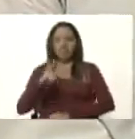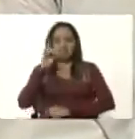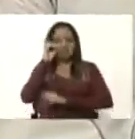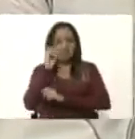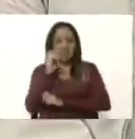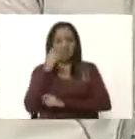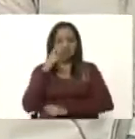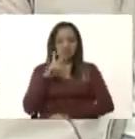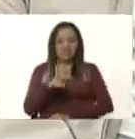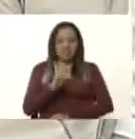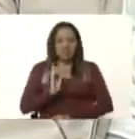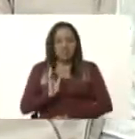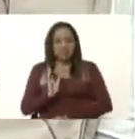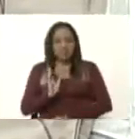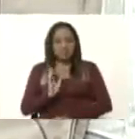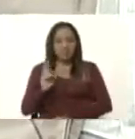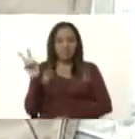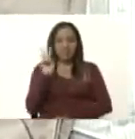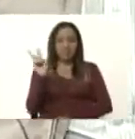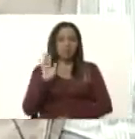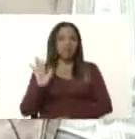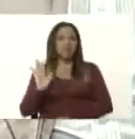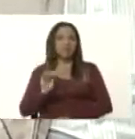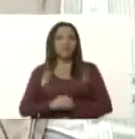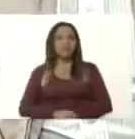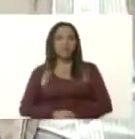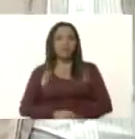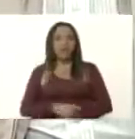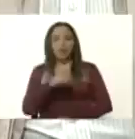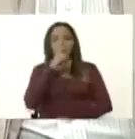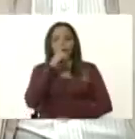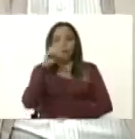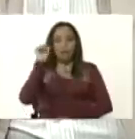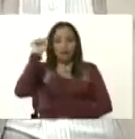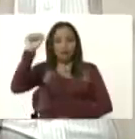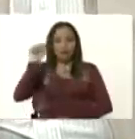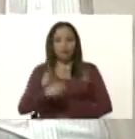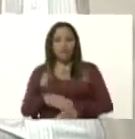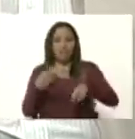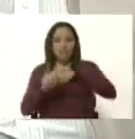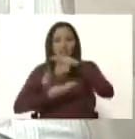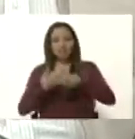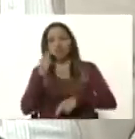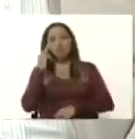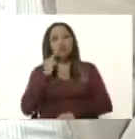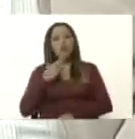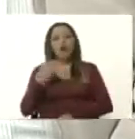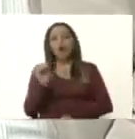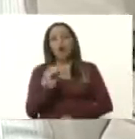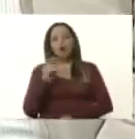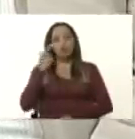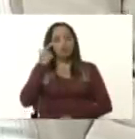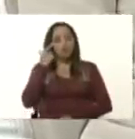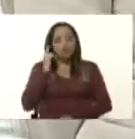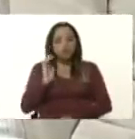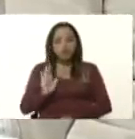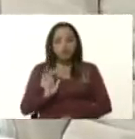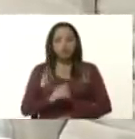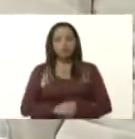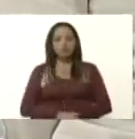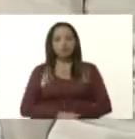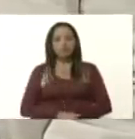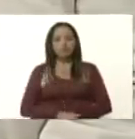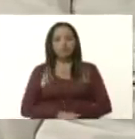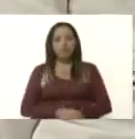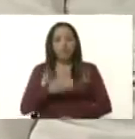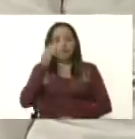viendo Venezuela, Maduro, la revolución bolivariana. O en Beijing